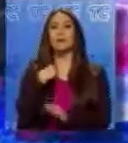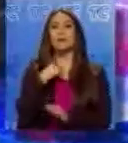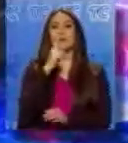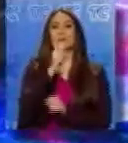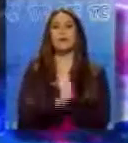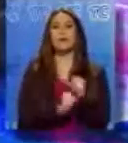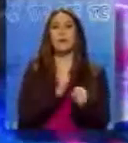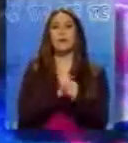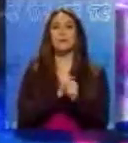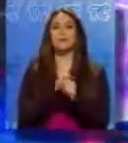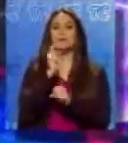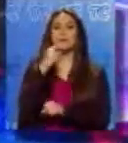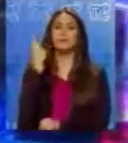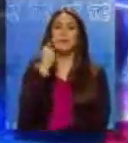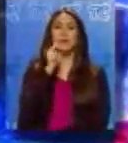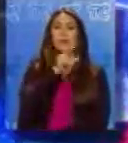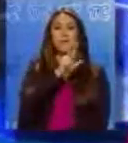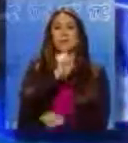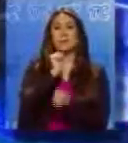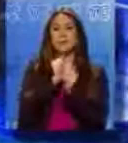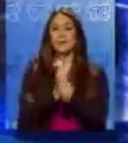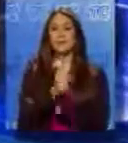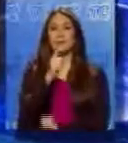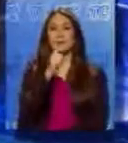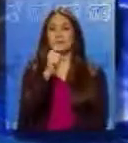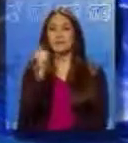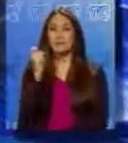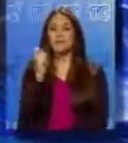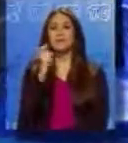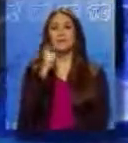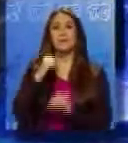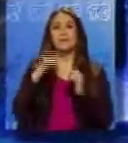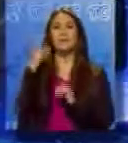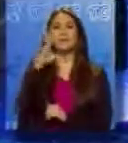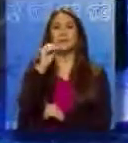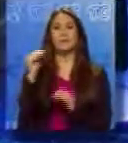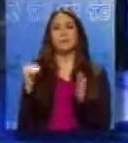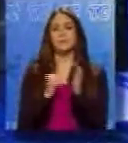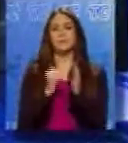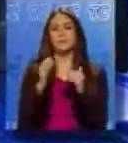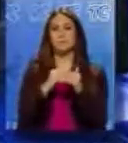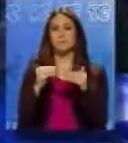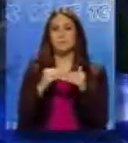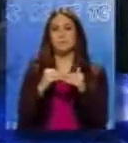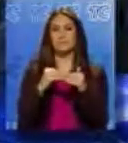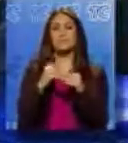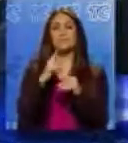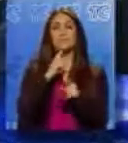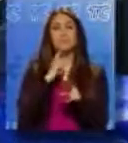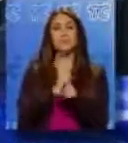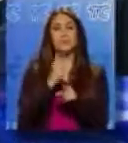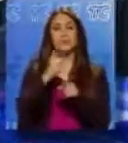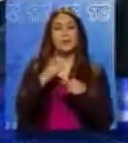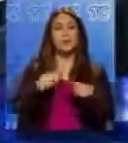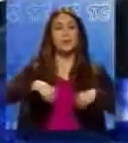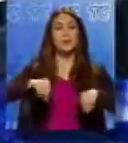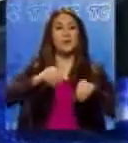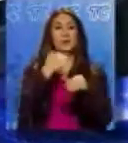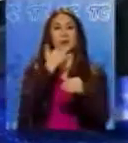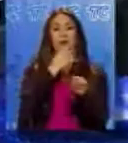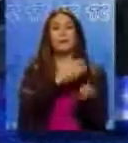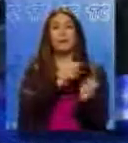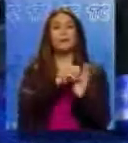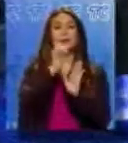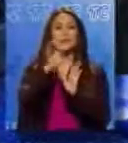cada año y tan solo 3 de cada 100,000 reciben una herencia mayor a $50,000 y manifestó que el patrimonio heredado es un factor